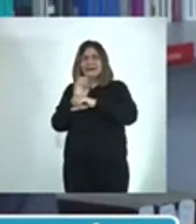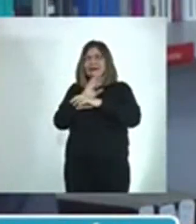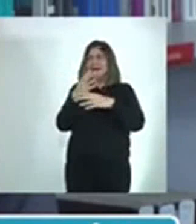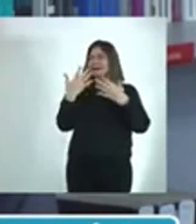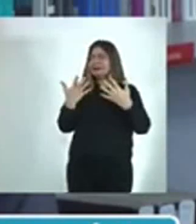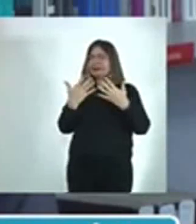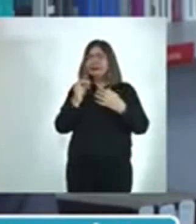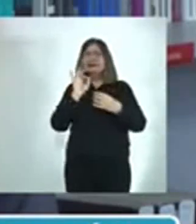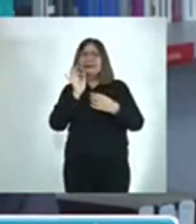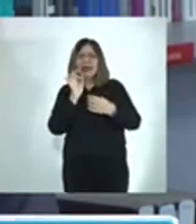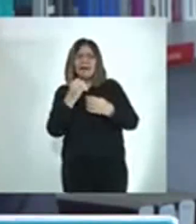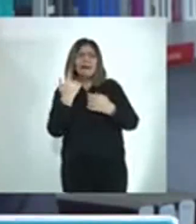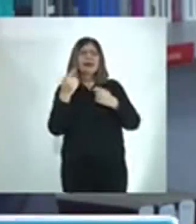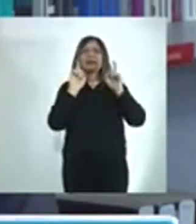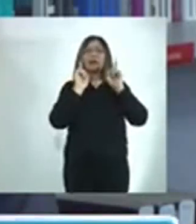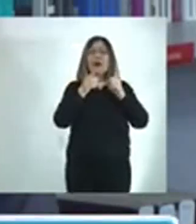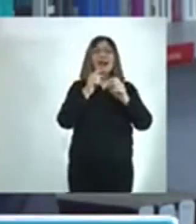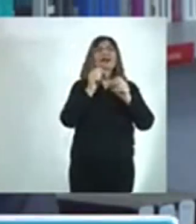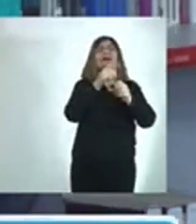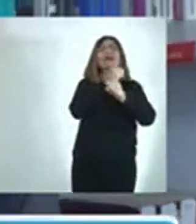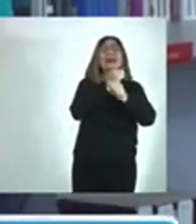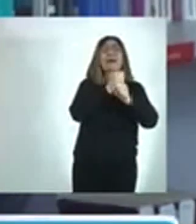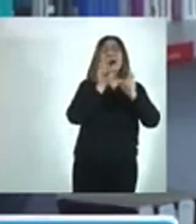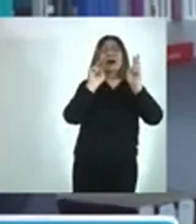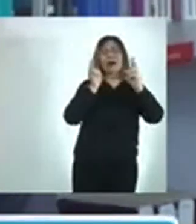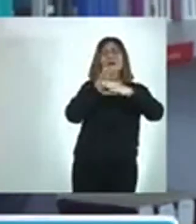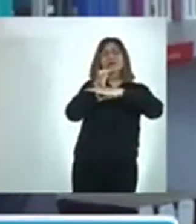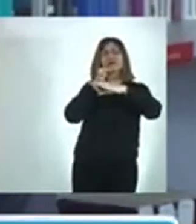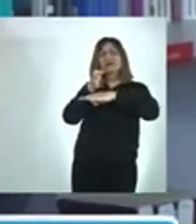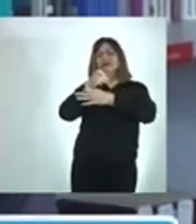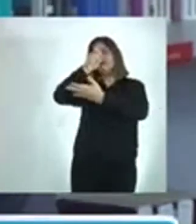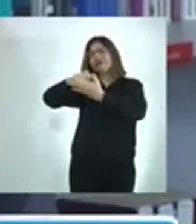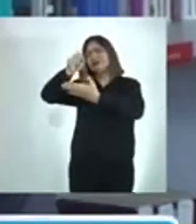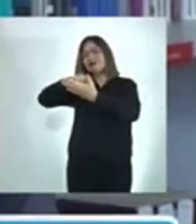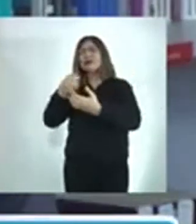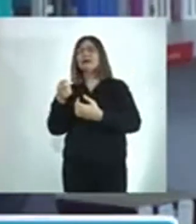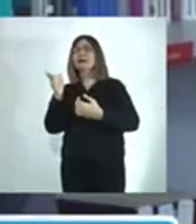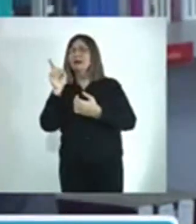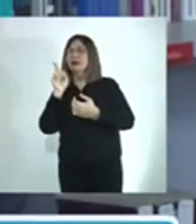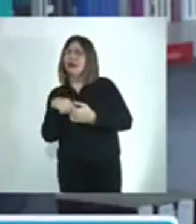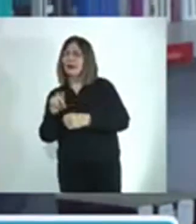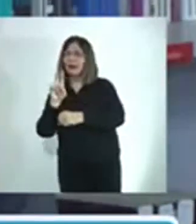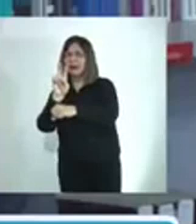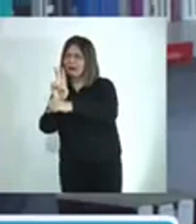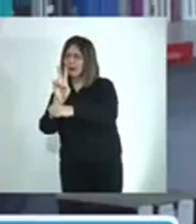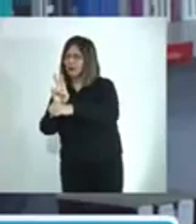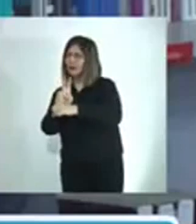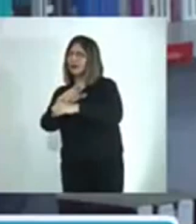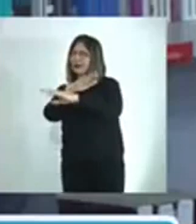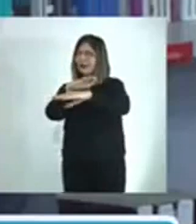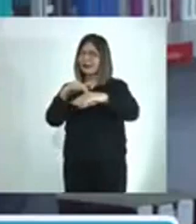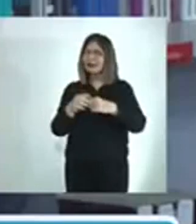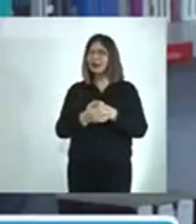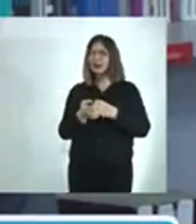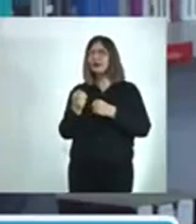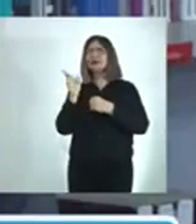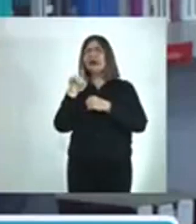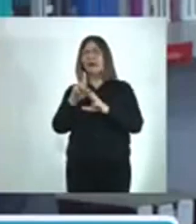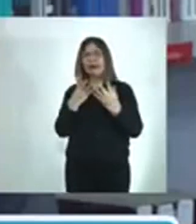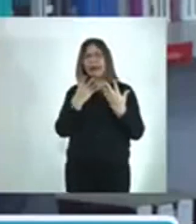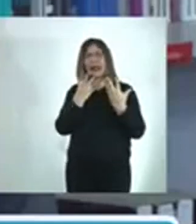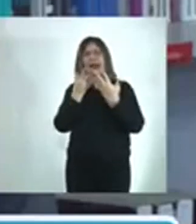no solo cuida, no solo piensa y trabaja por un futuro mejor, sino